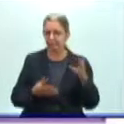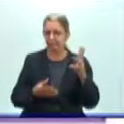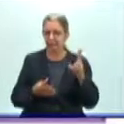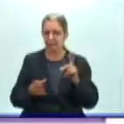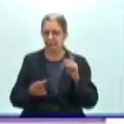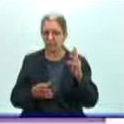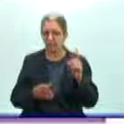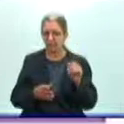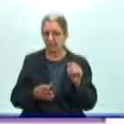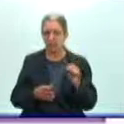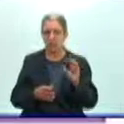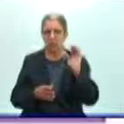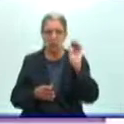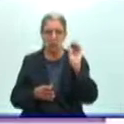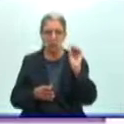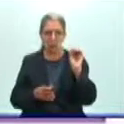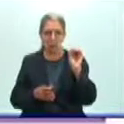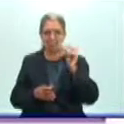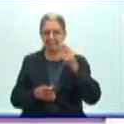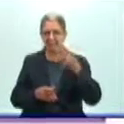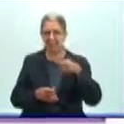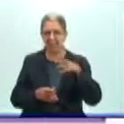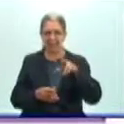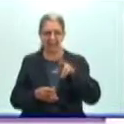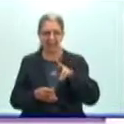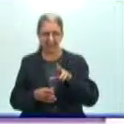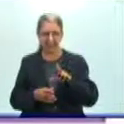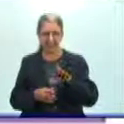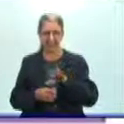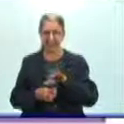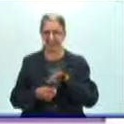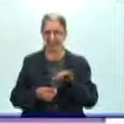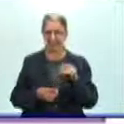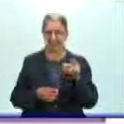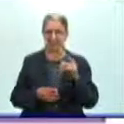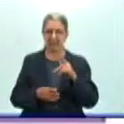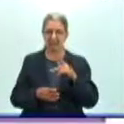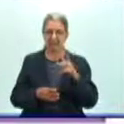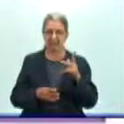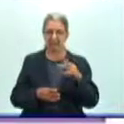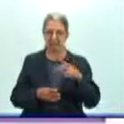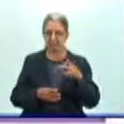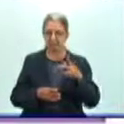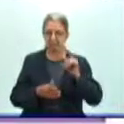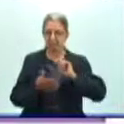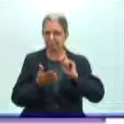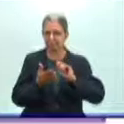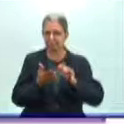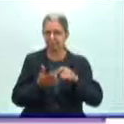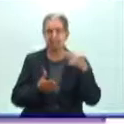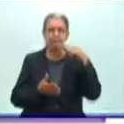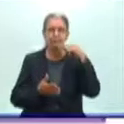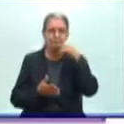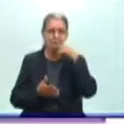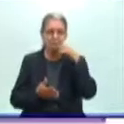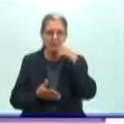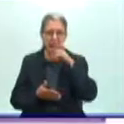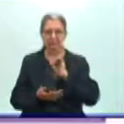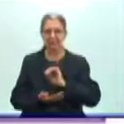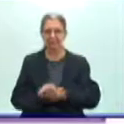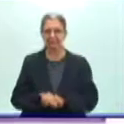el ángulo OPR que acabamos de marcar en la figura de color